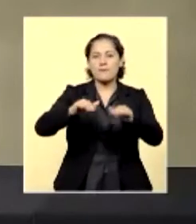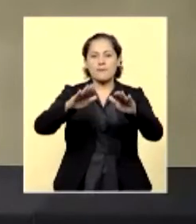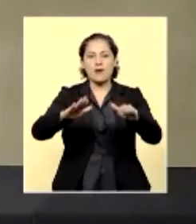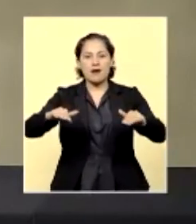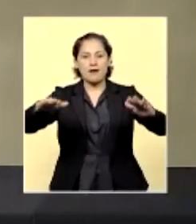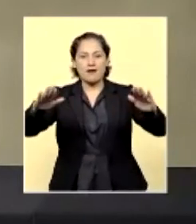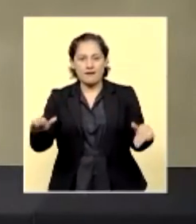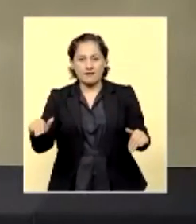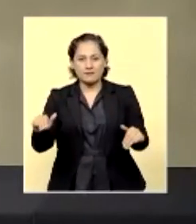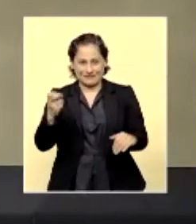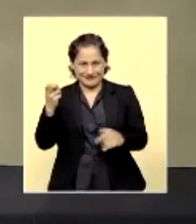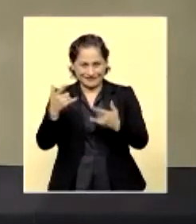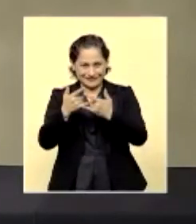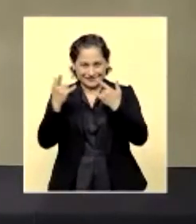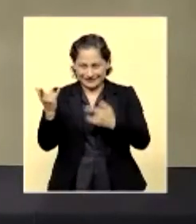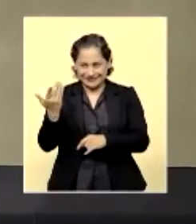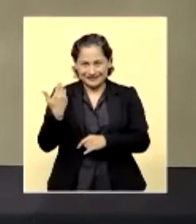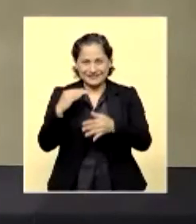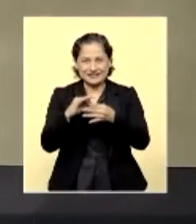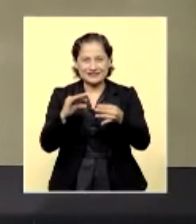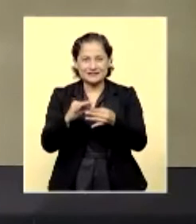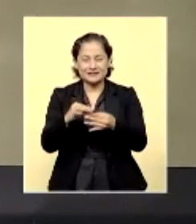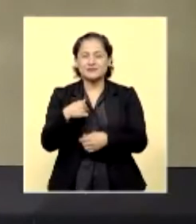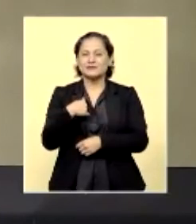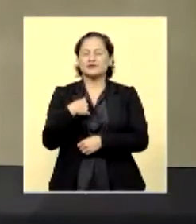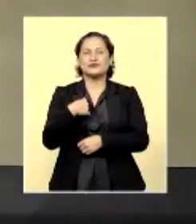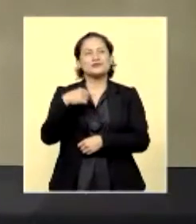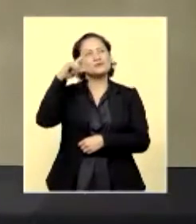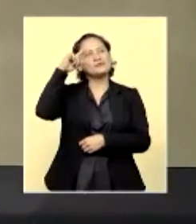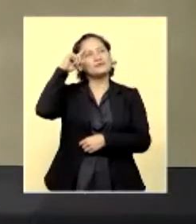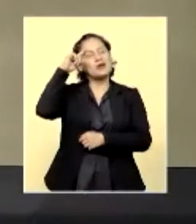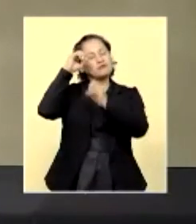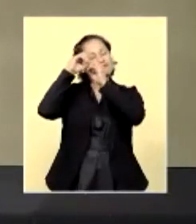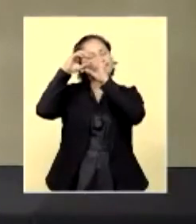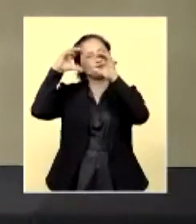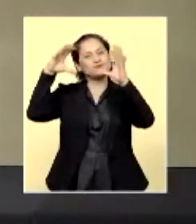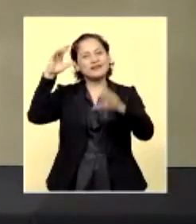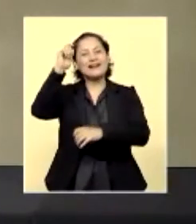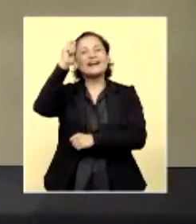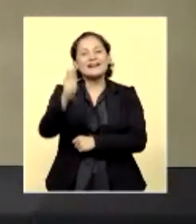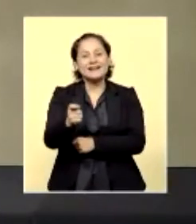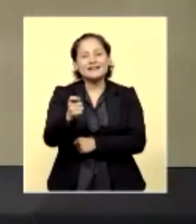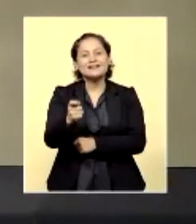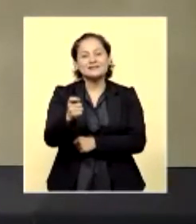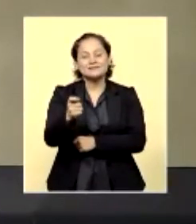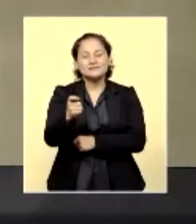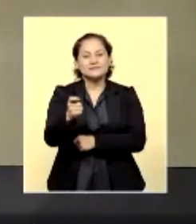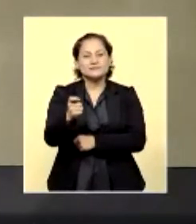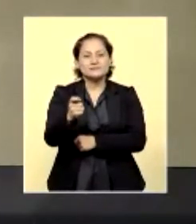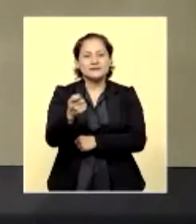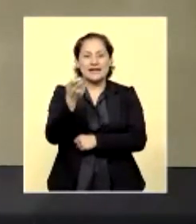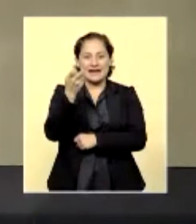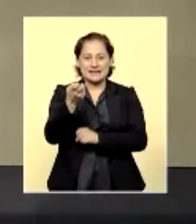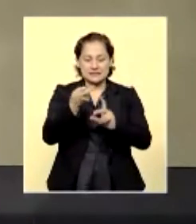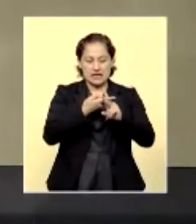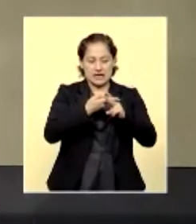para mí es para mí una representación el punto de partida para nós del punto de